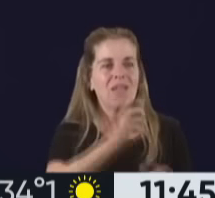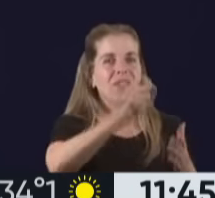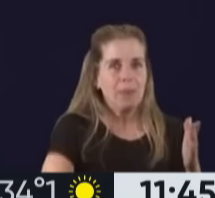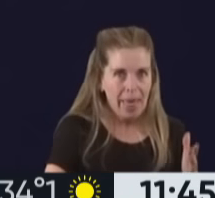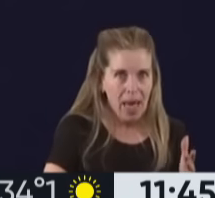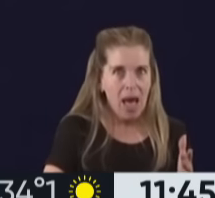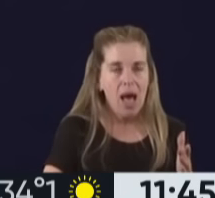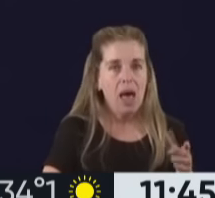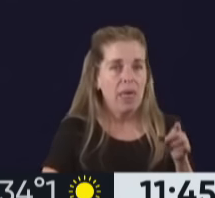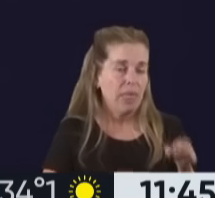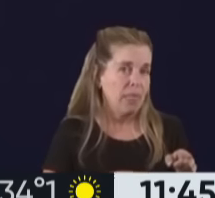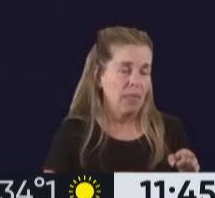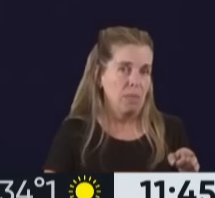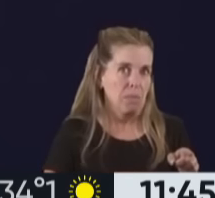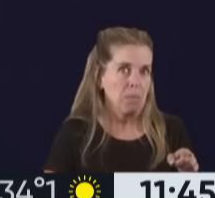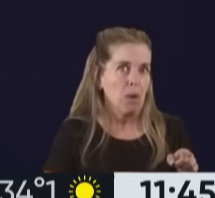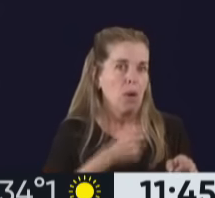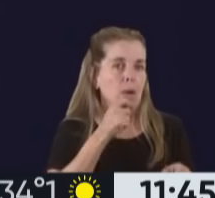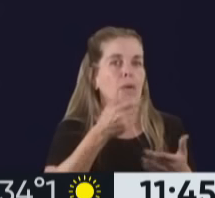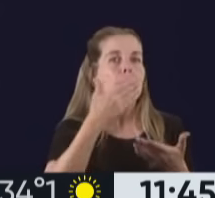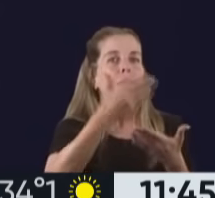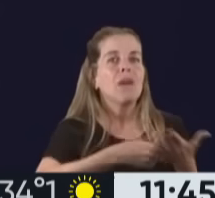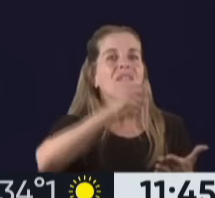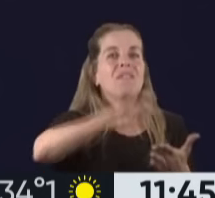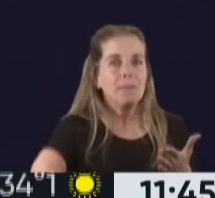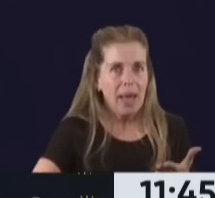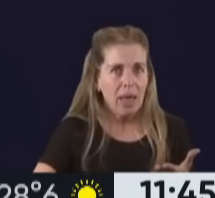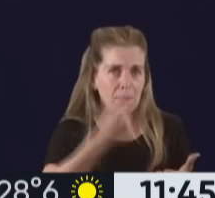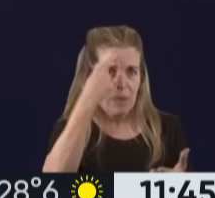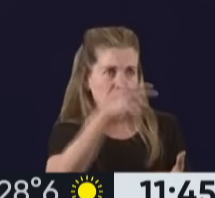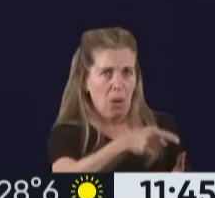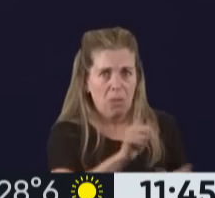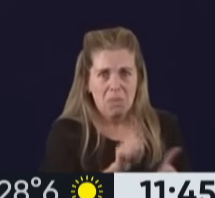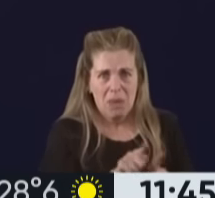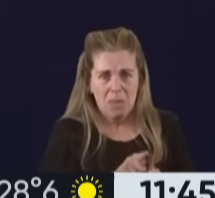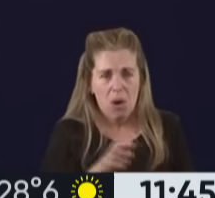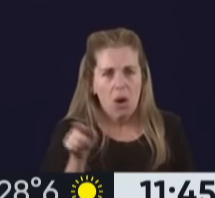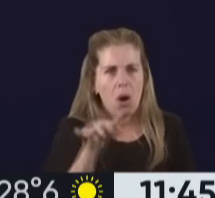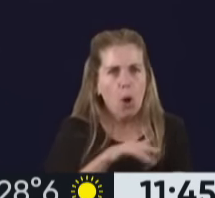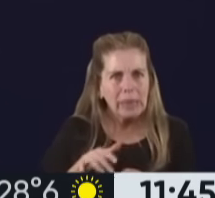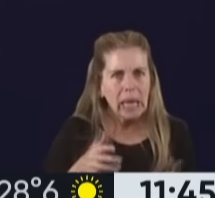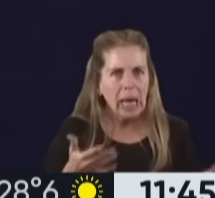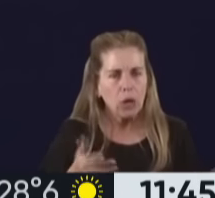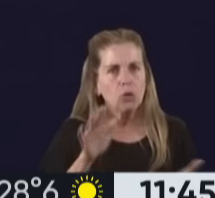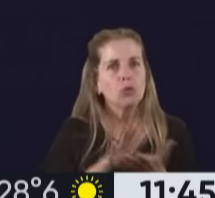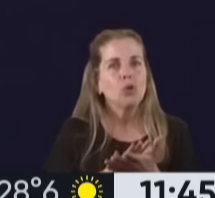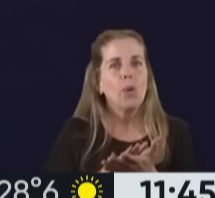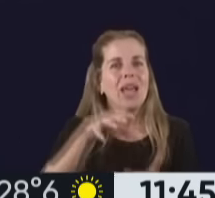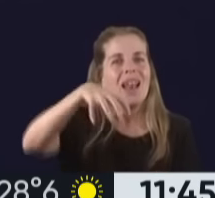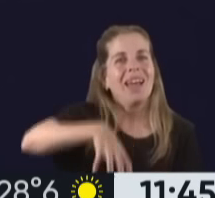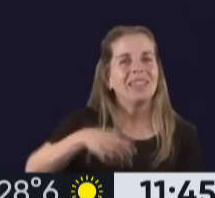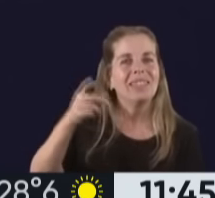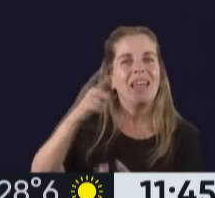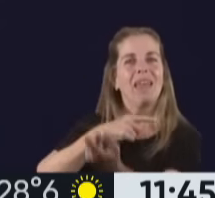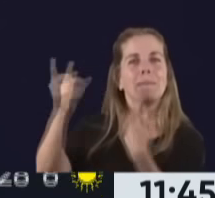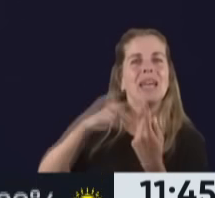otro funcionario, supongo que te referís a todo lo que anda dando vuelta con respecto a migraciones, efectivamente lo vamos